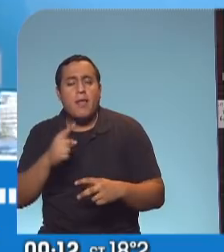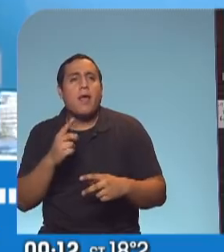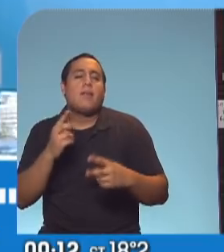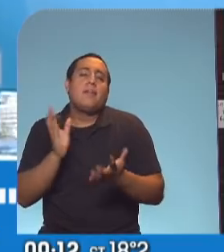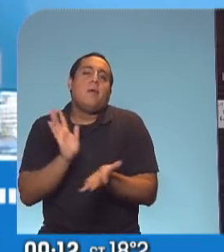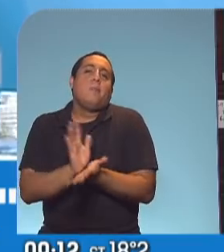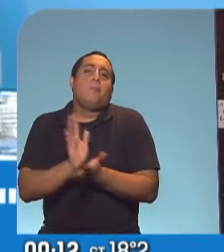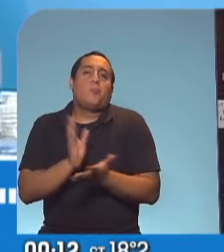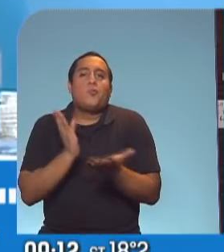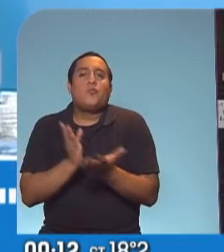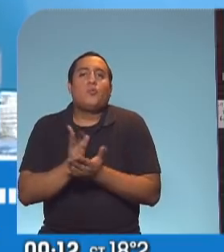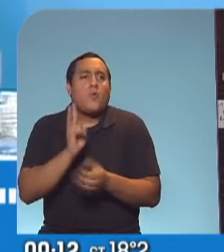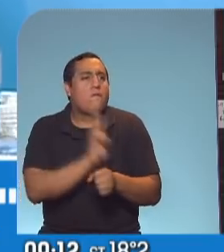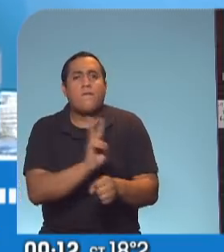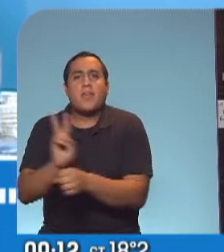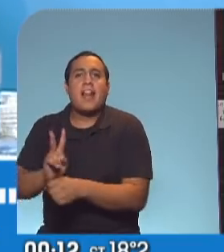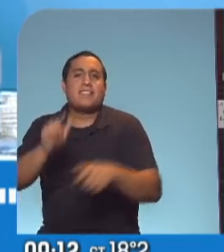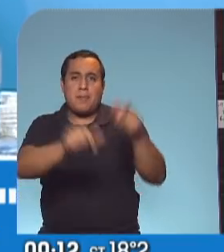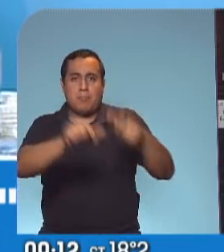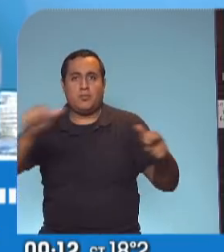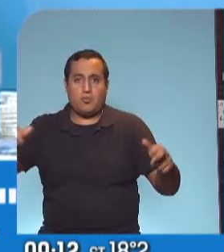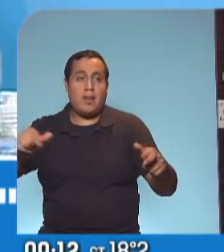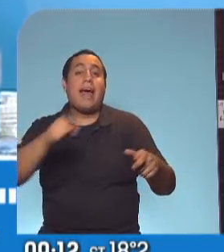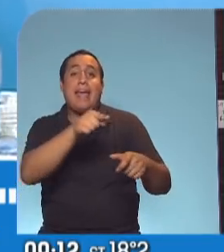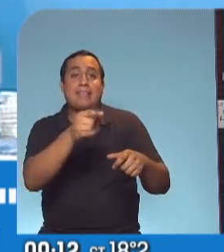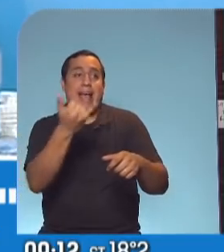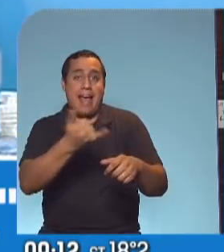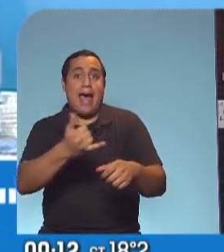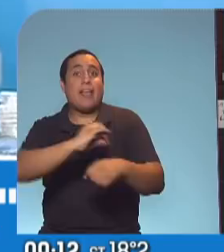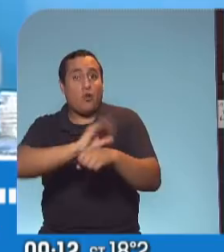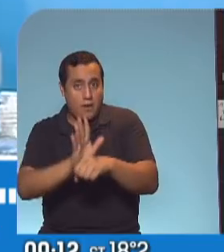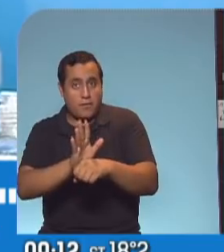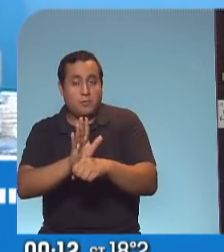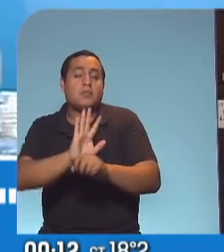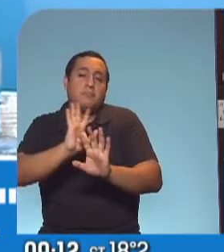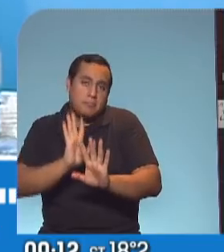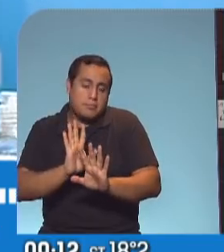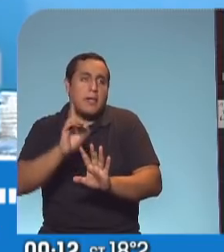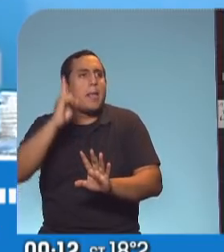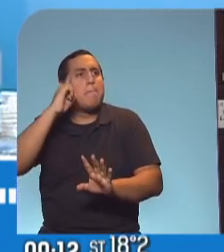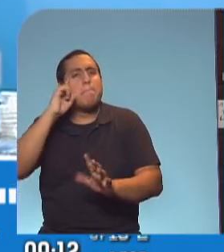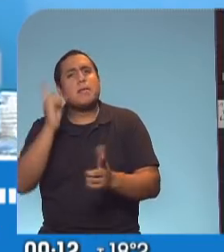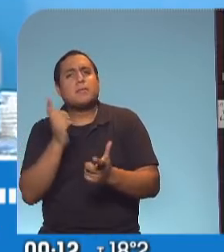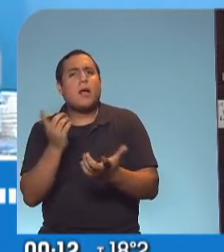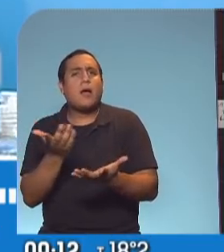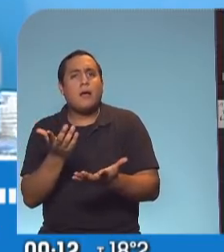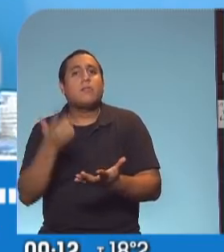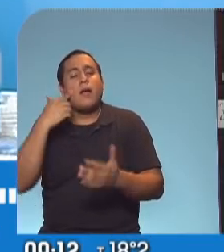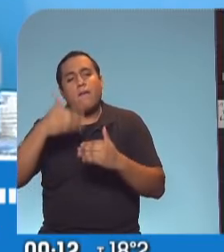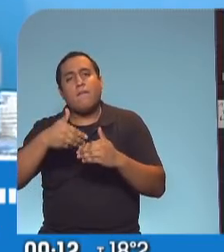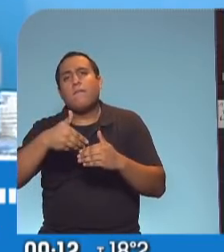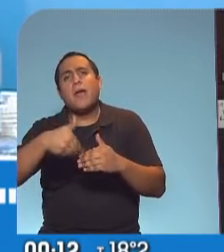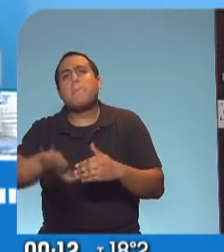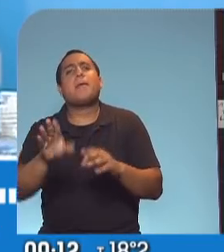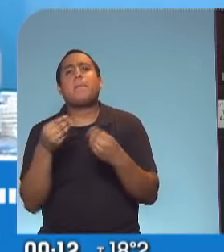para evaluar la proporción de personas con serología positiva para COVID, y la lógica va a ser que lo vamos a iniciar en el